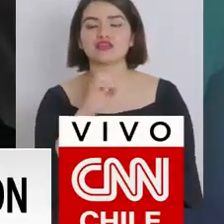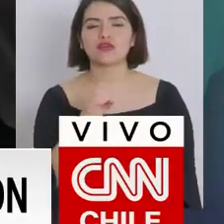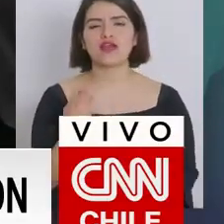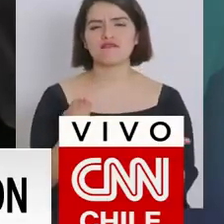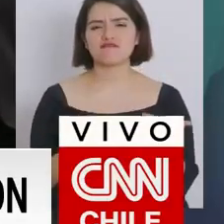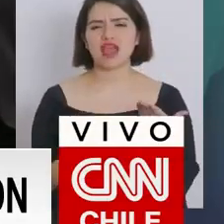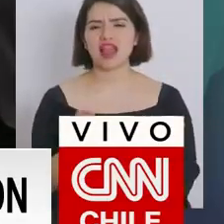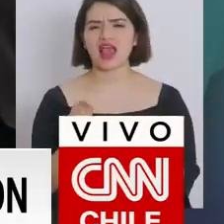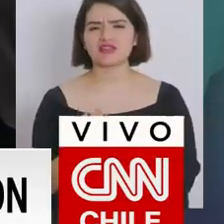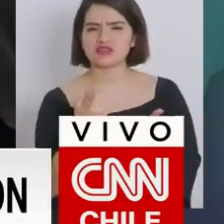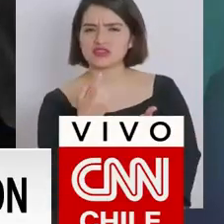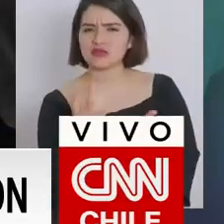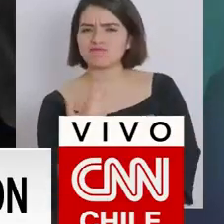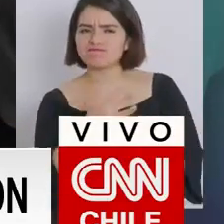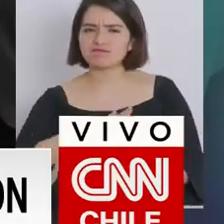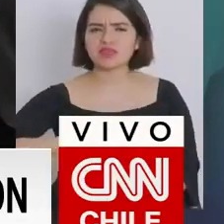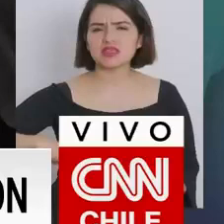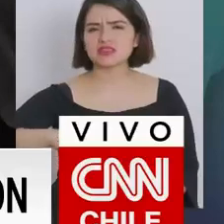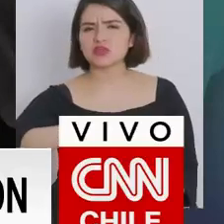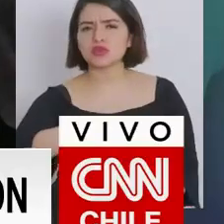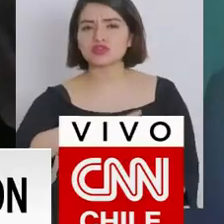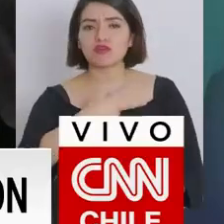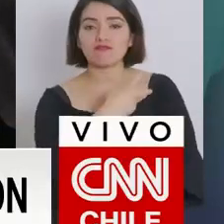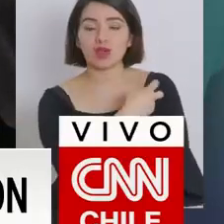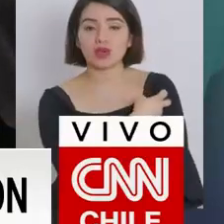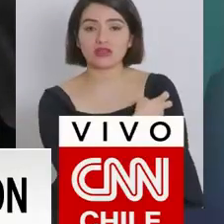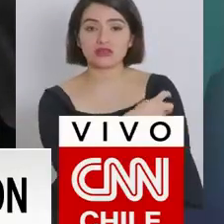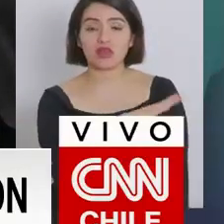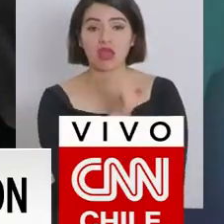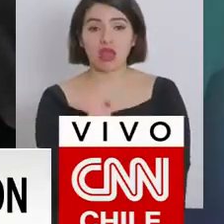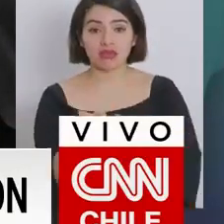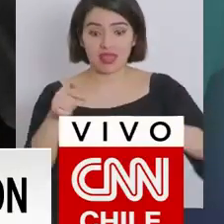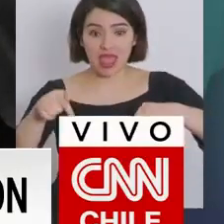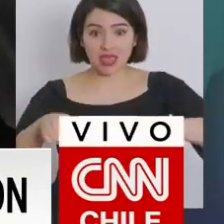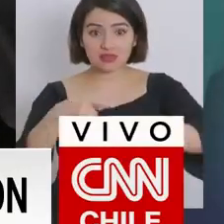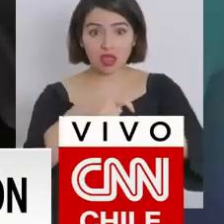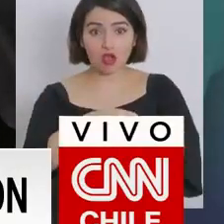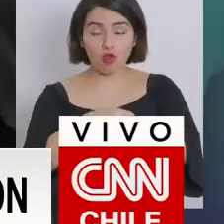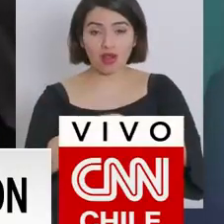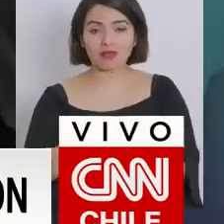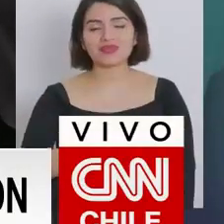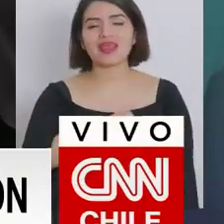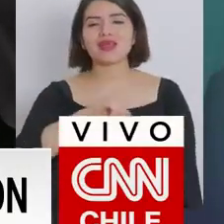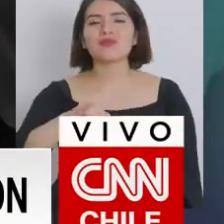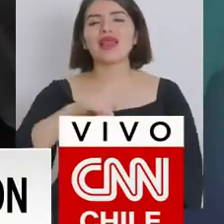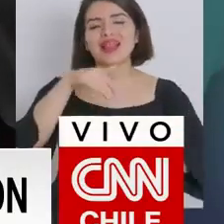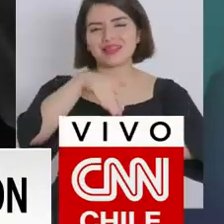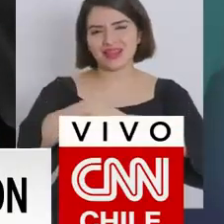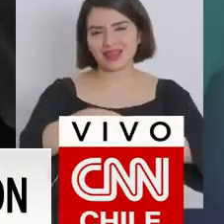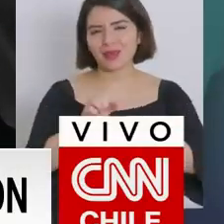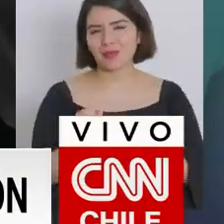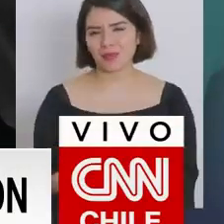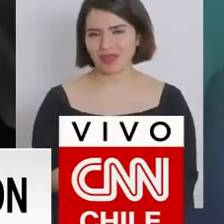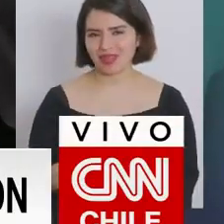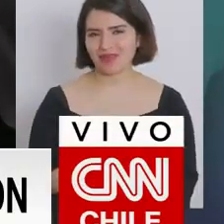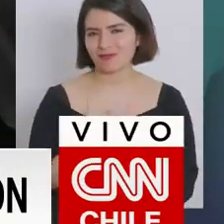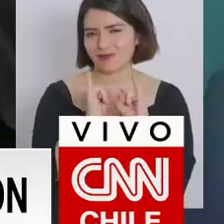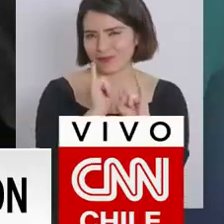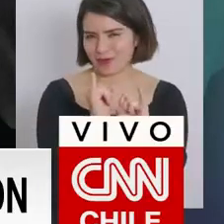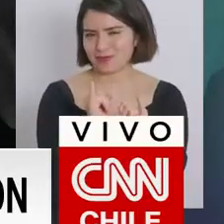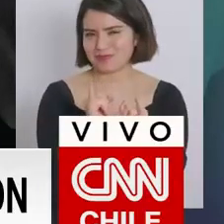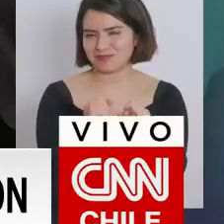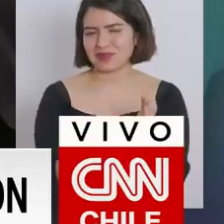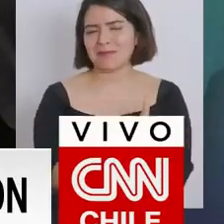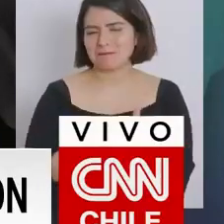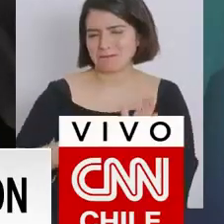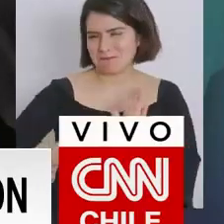balance de la situación de la vacunación hasta esta hora. Posteriormente, ya más tarde, podremos dar todavía muchos más